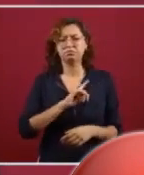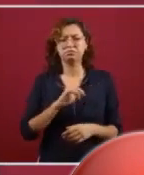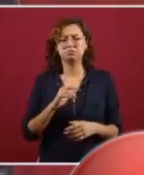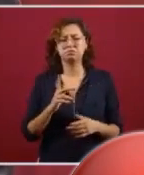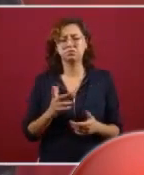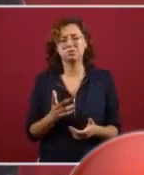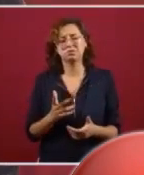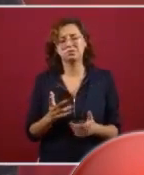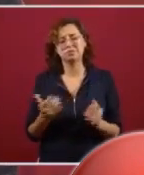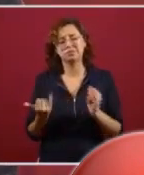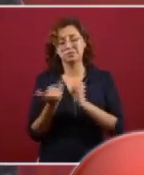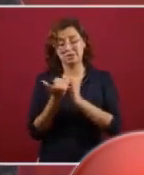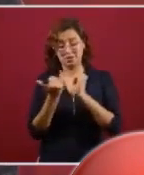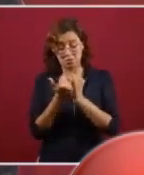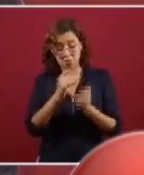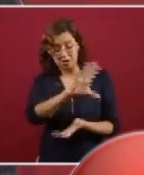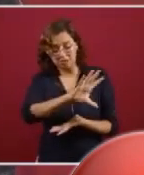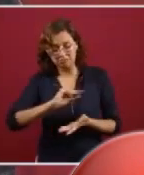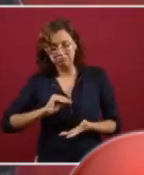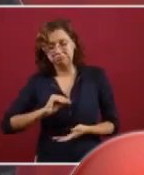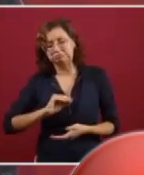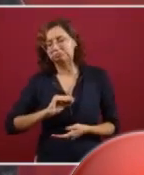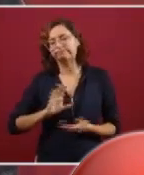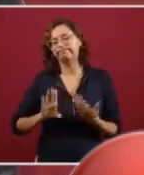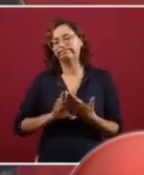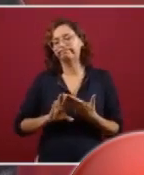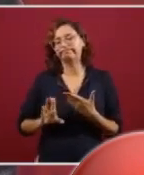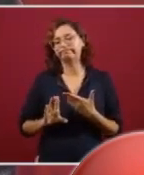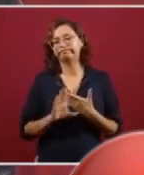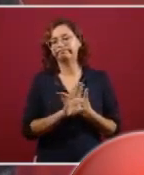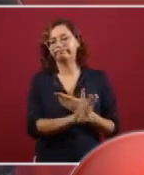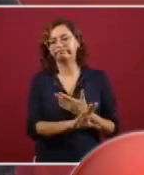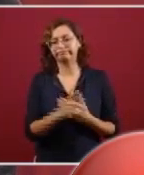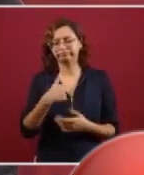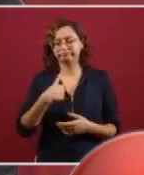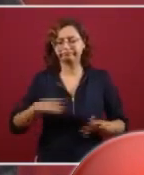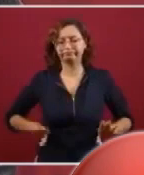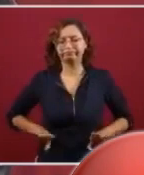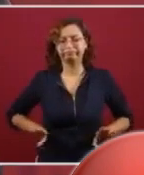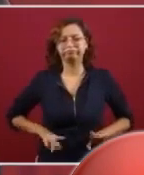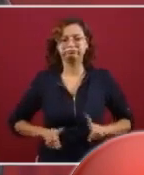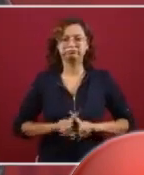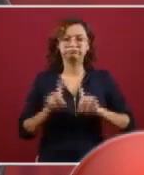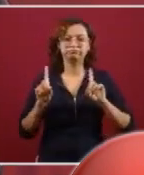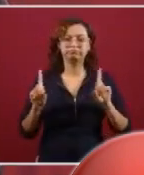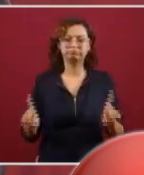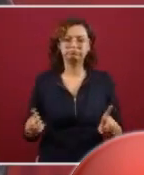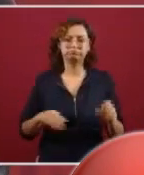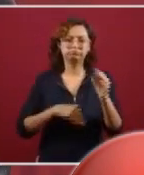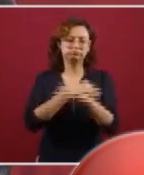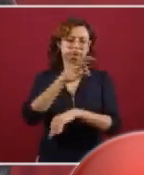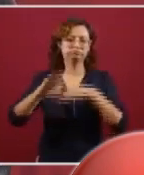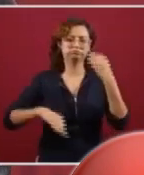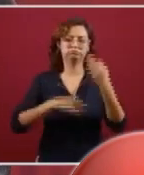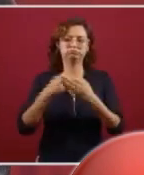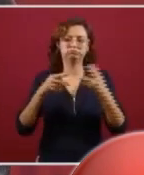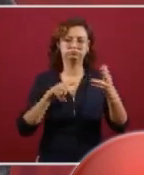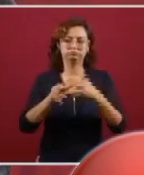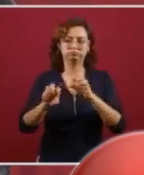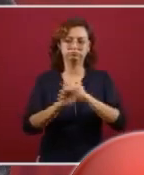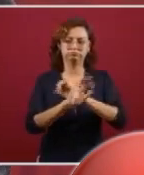evitando ese tipo de actitudes y todo se transparenta.